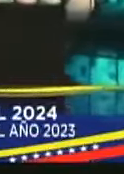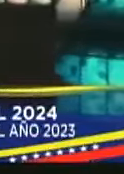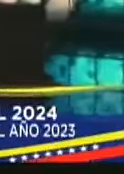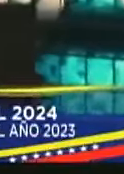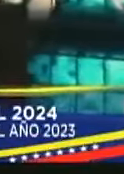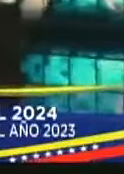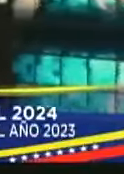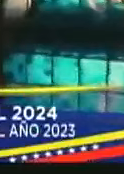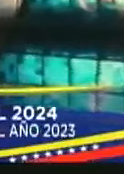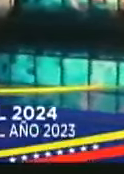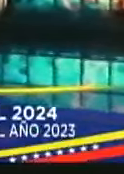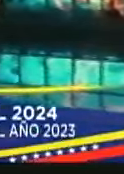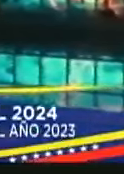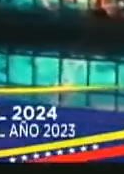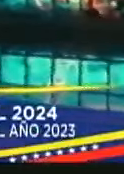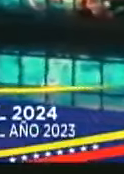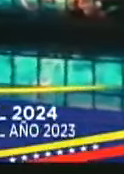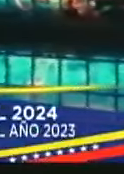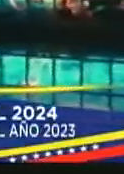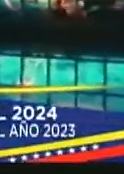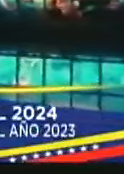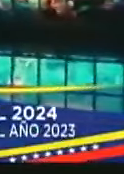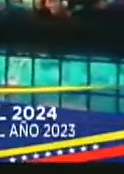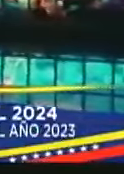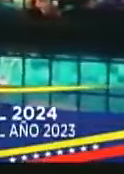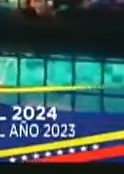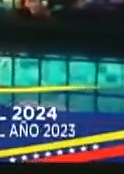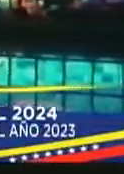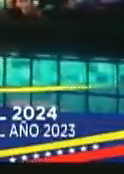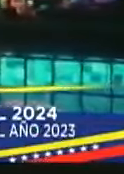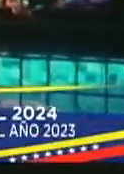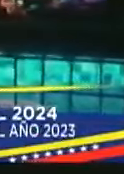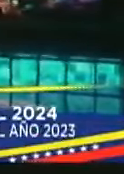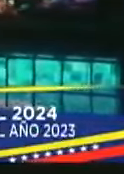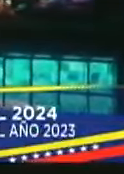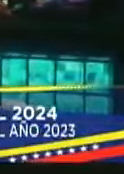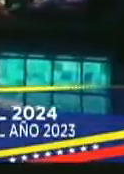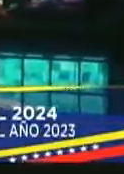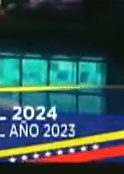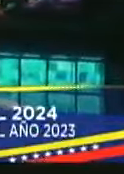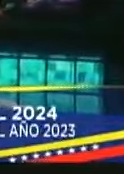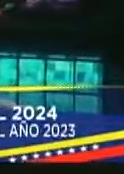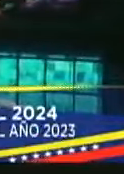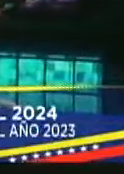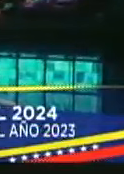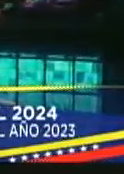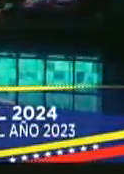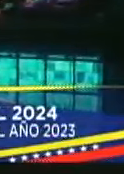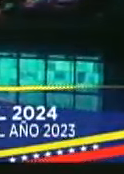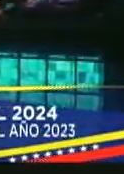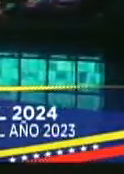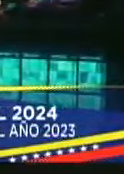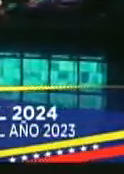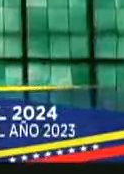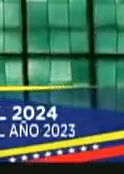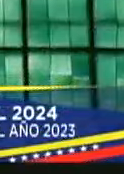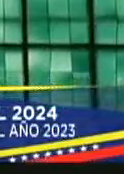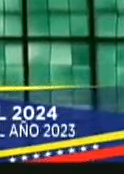la Fuerza Armada Nacional Bolivariana, el Poder Popular, así como también invitados especiales, diputados a la